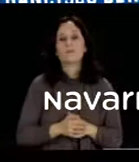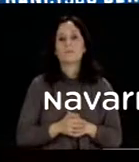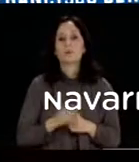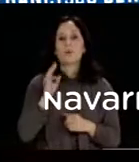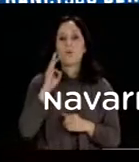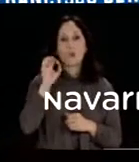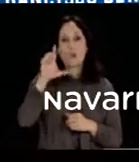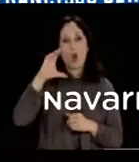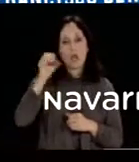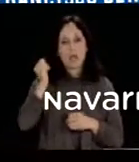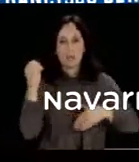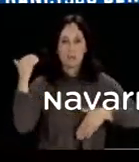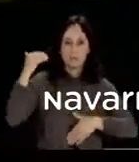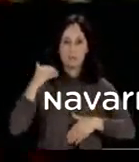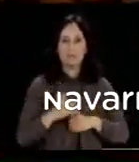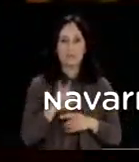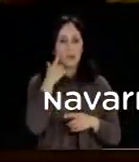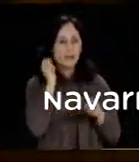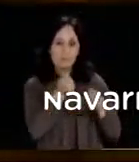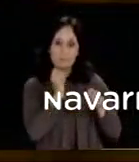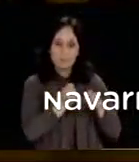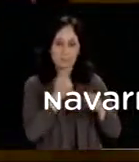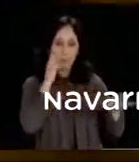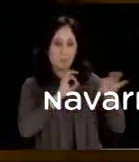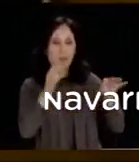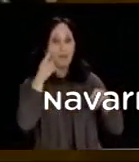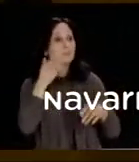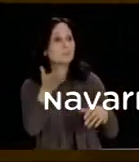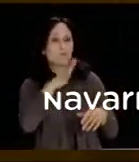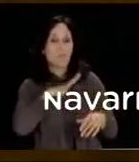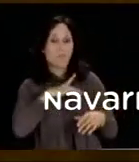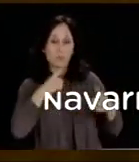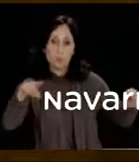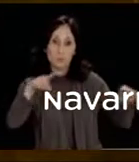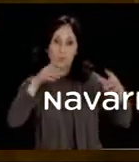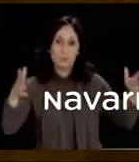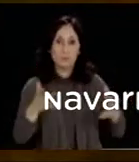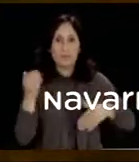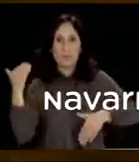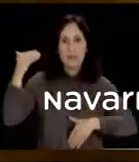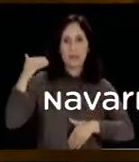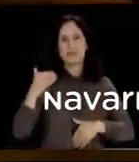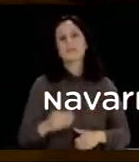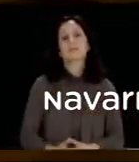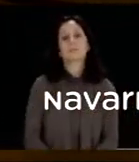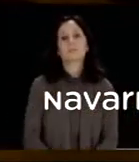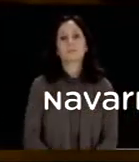están ahí todas las sartenes y todo. Todo preparado. Así que suene la música ya y a bailar ya. Ya están